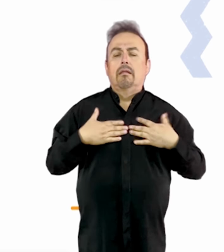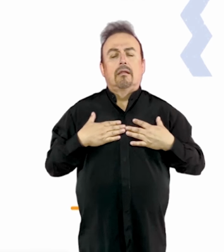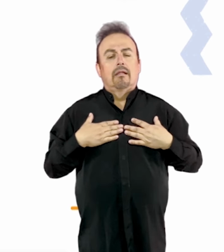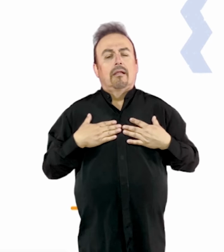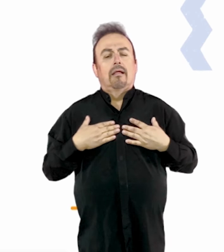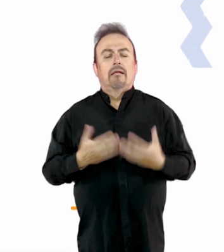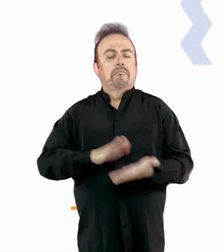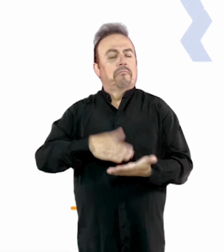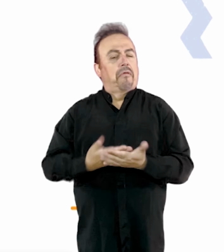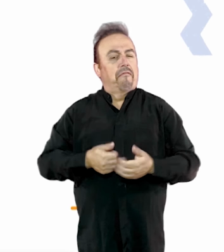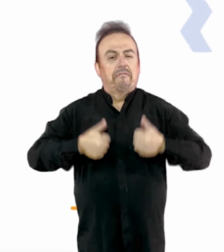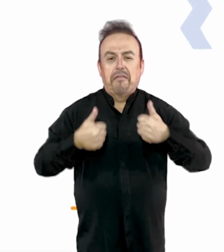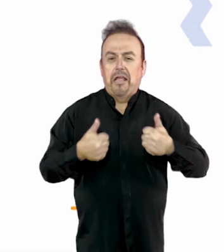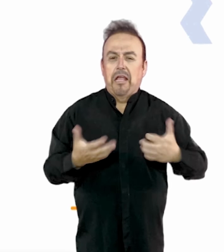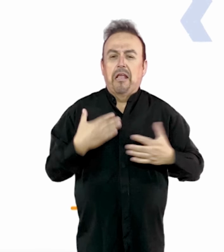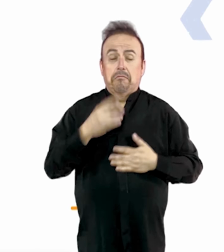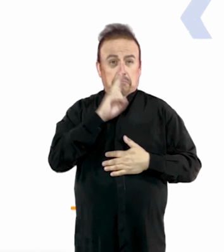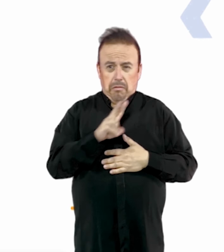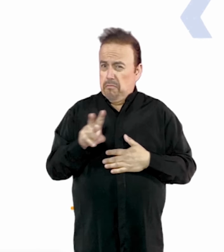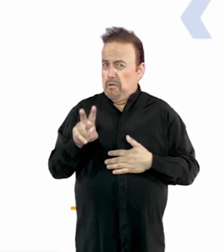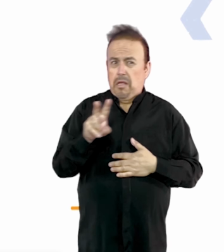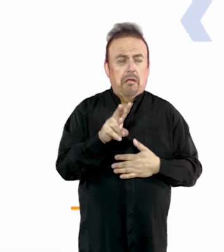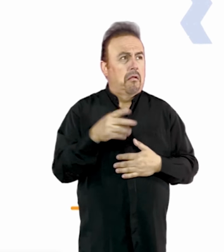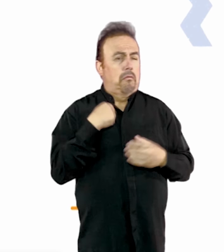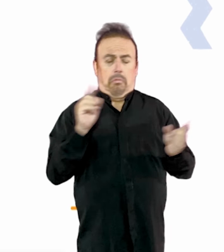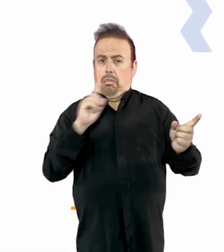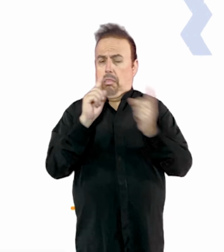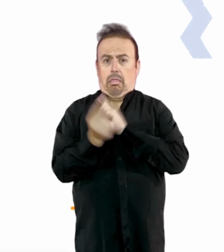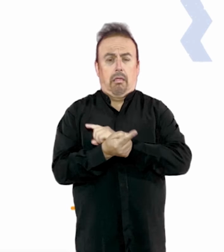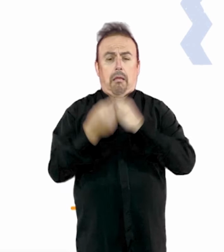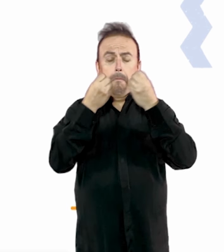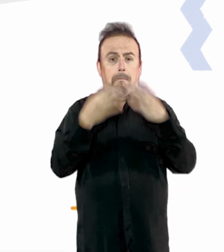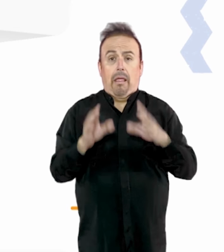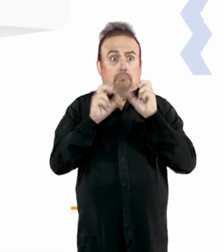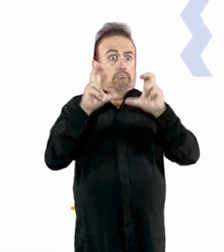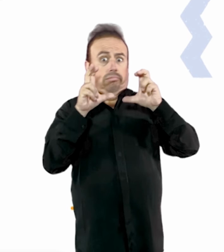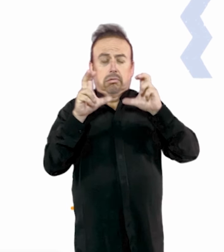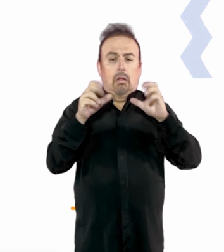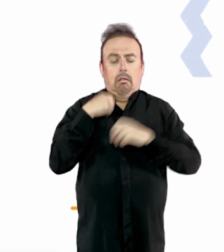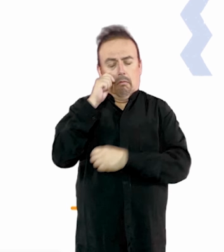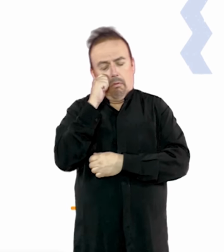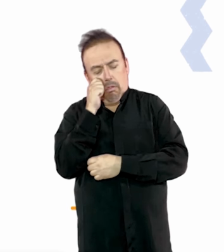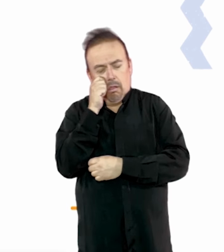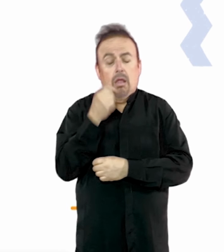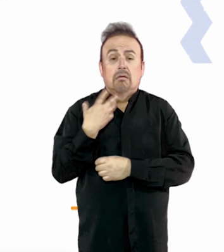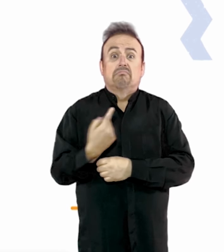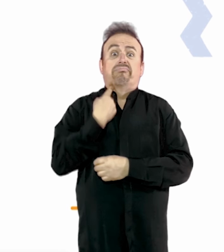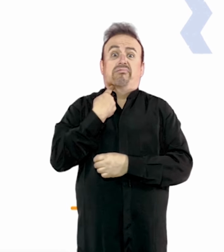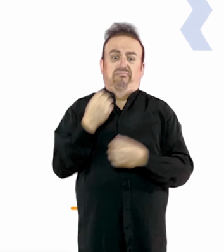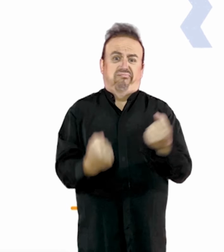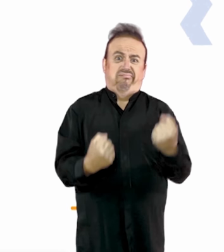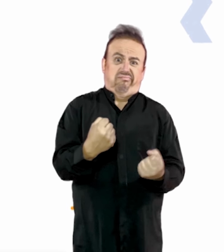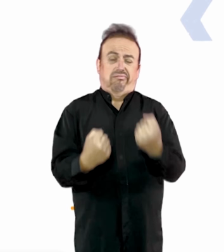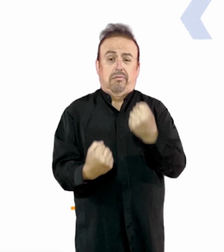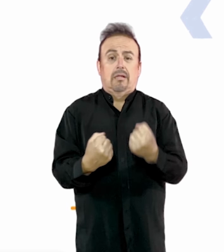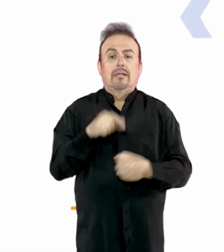sensación de bienestar. Produce alteraciones visuales y en la atención, la pérdida de reflejos y somnolencia, afectando así la